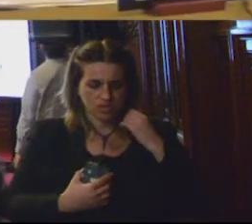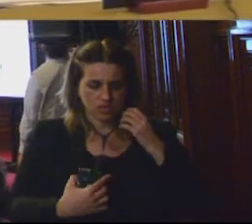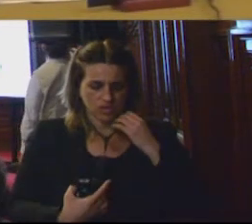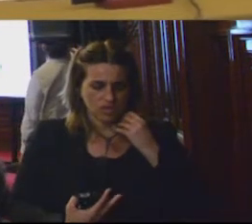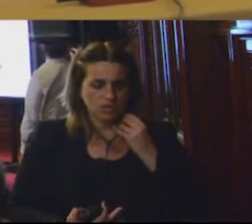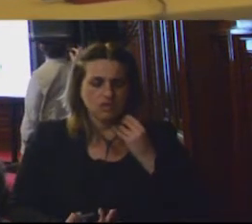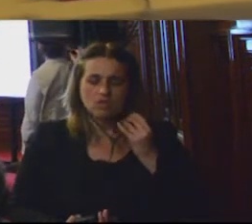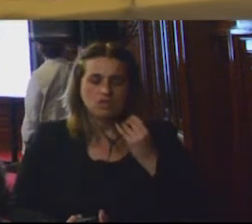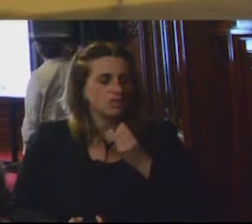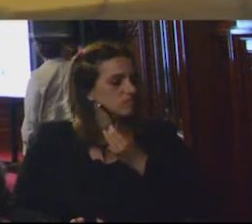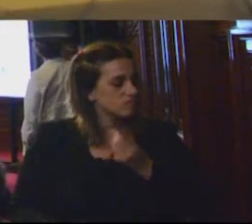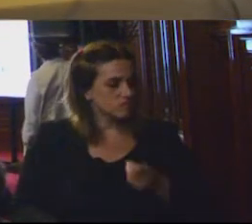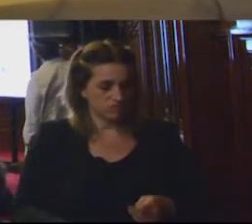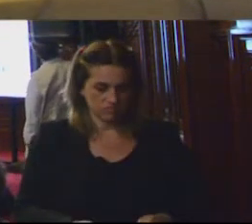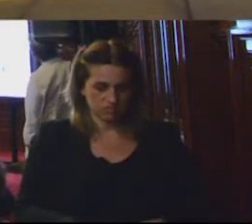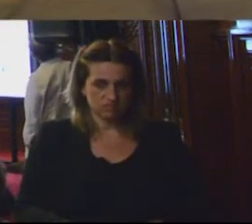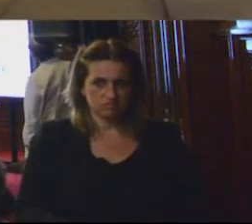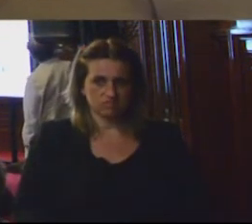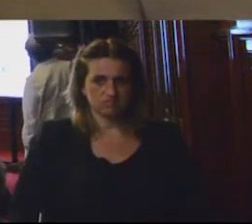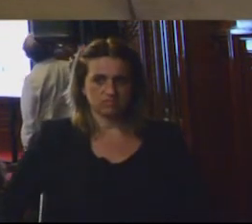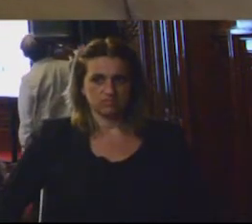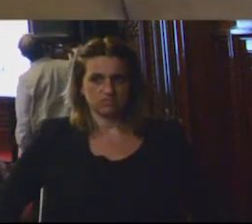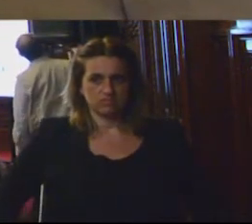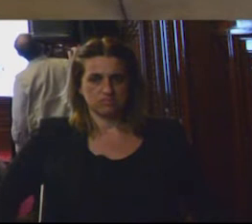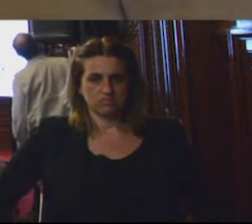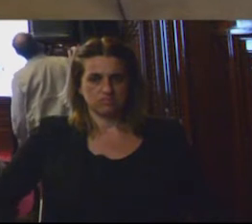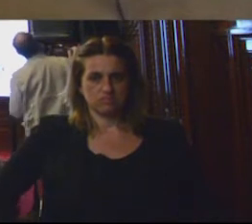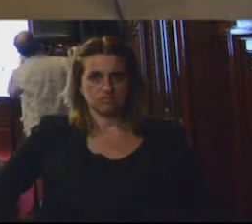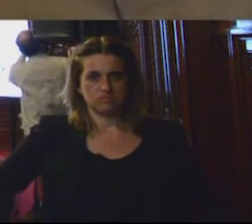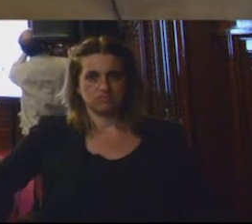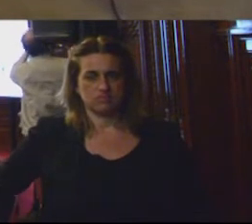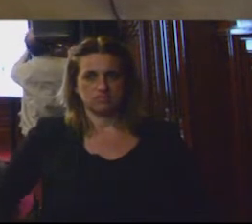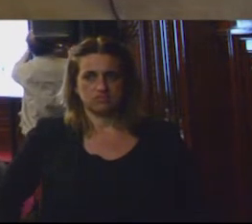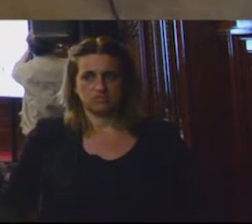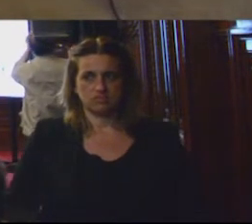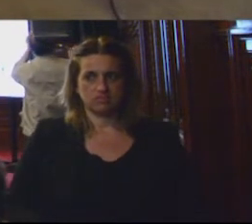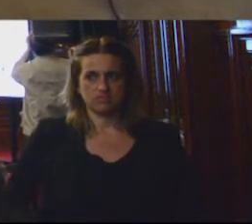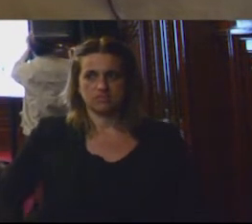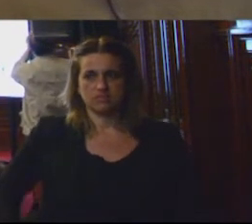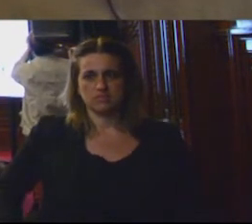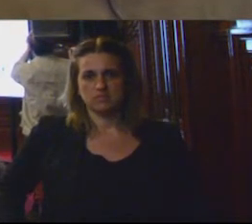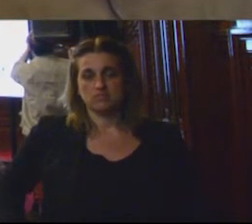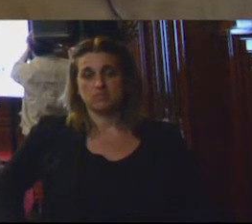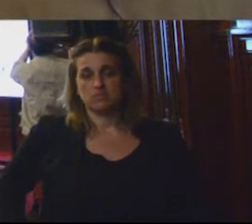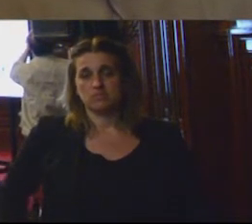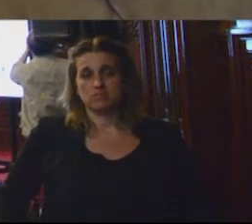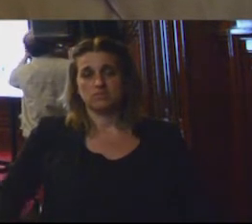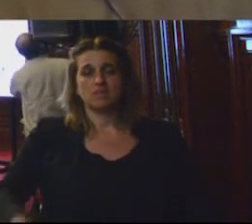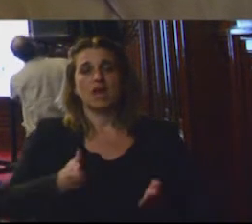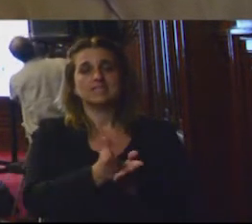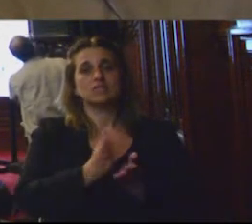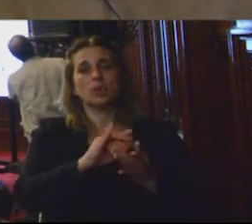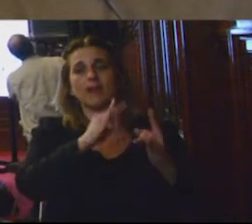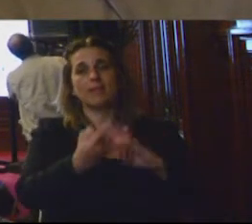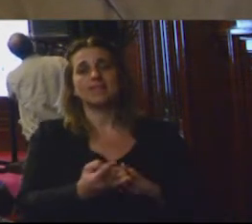de Estado del Trabajo de Brasil. Al señor Antonio Neto, asesor parlamentario de la Cámara de